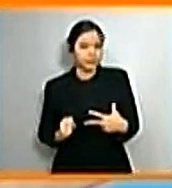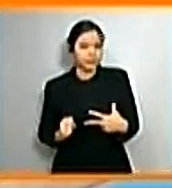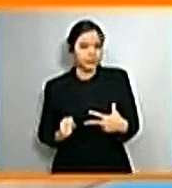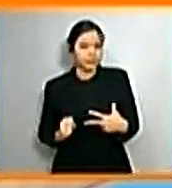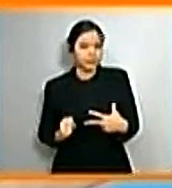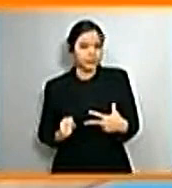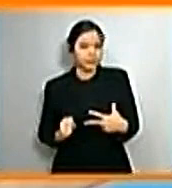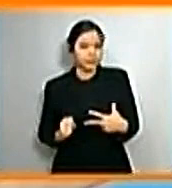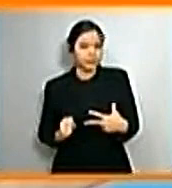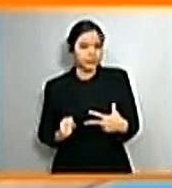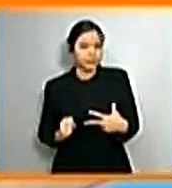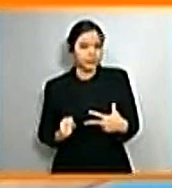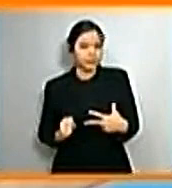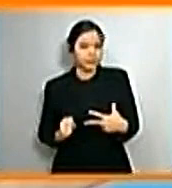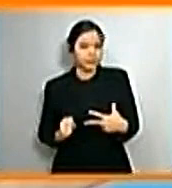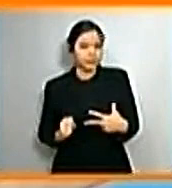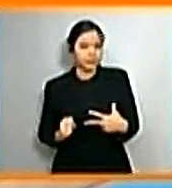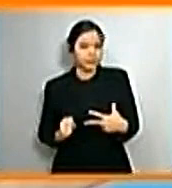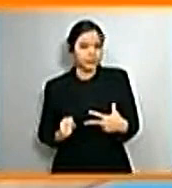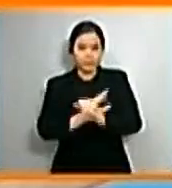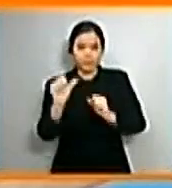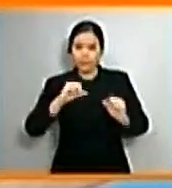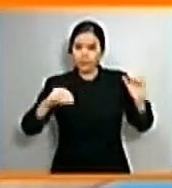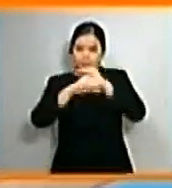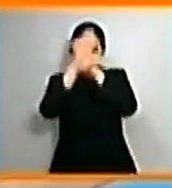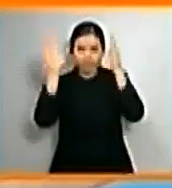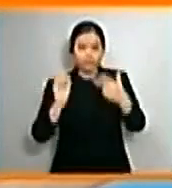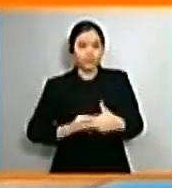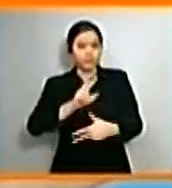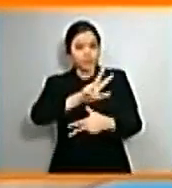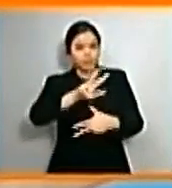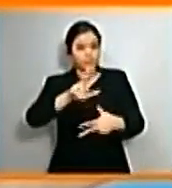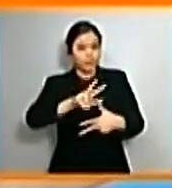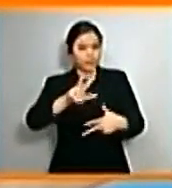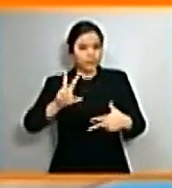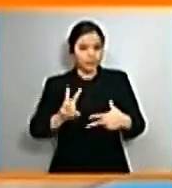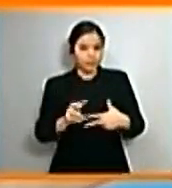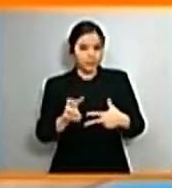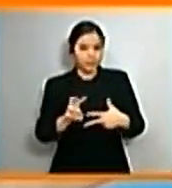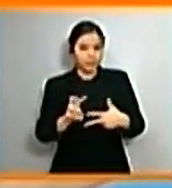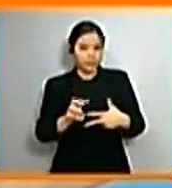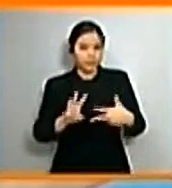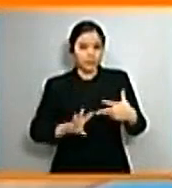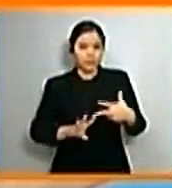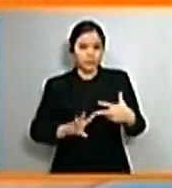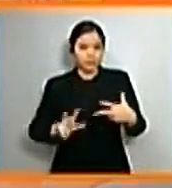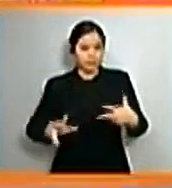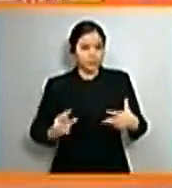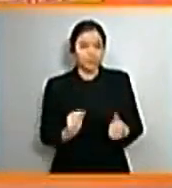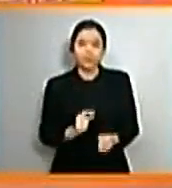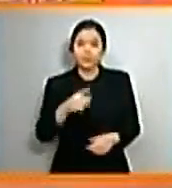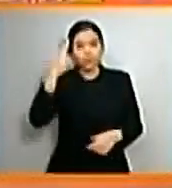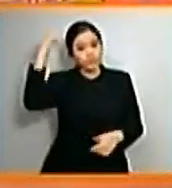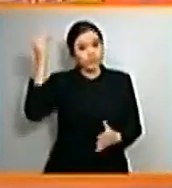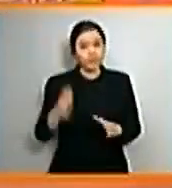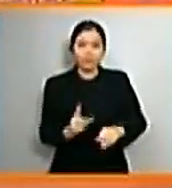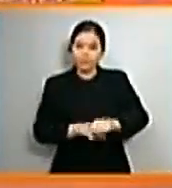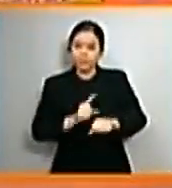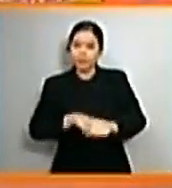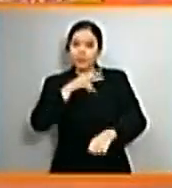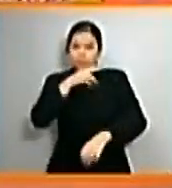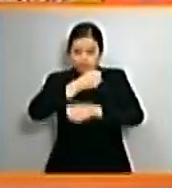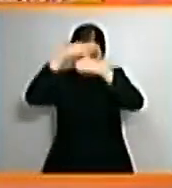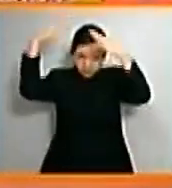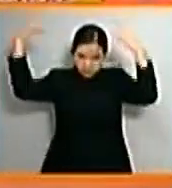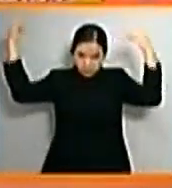Reitero con mucho gusto los tres números ganadores para esta mañana, 33, 16 y 43. Señores, ha llegado el momento de hacer de